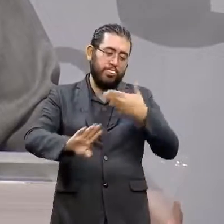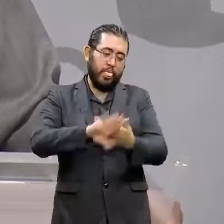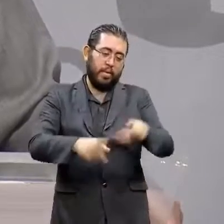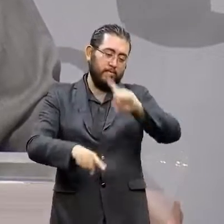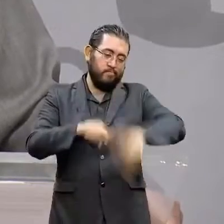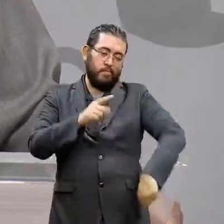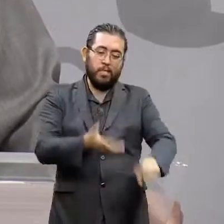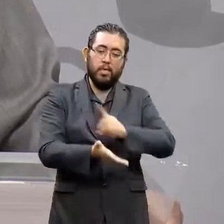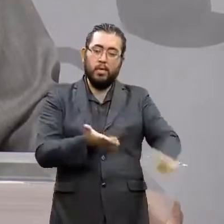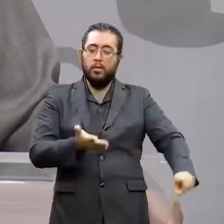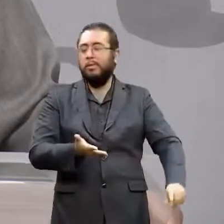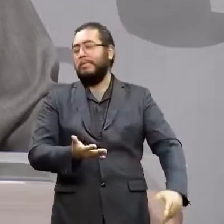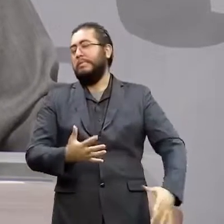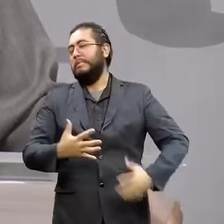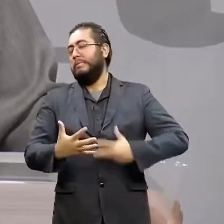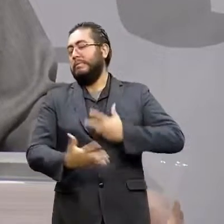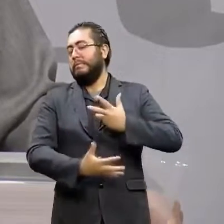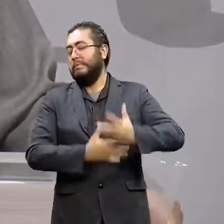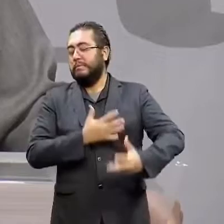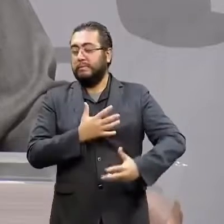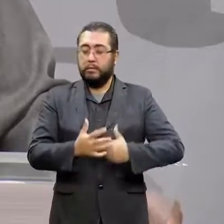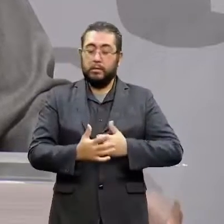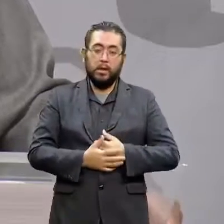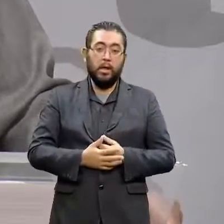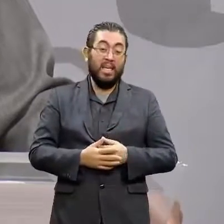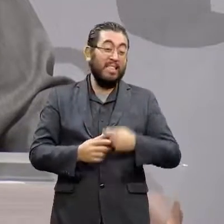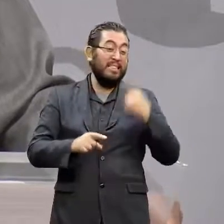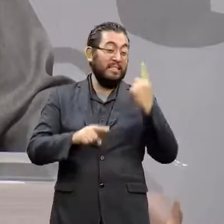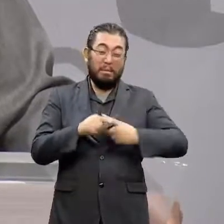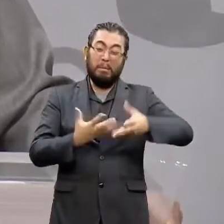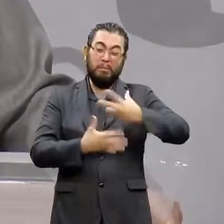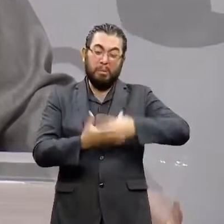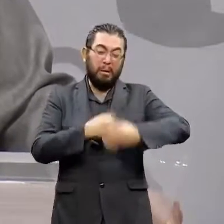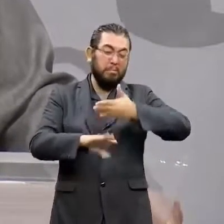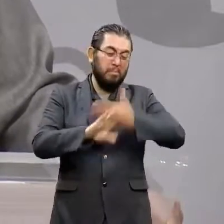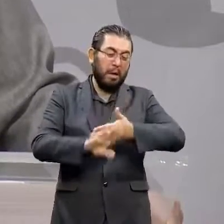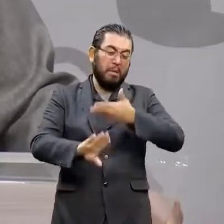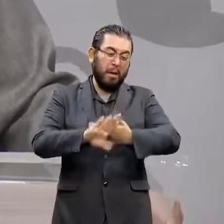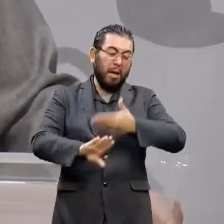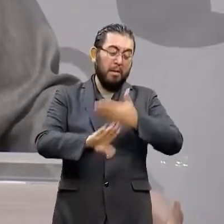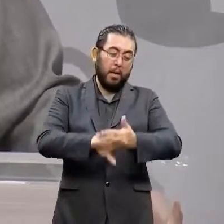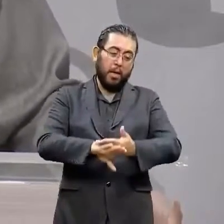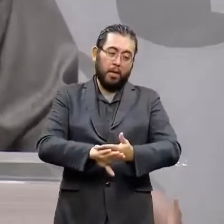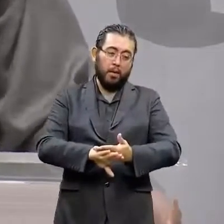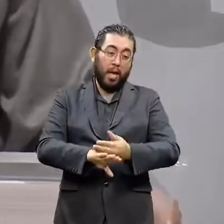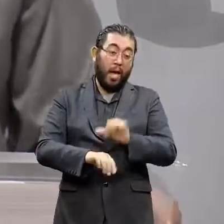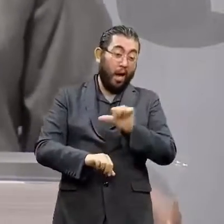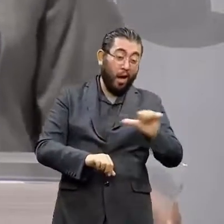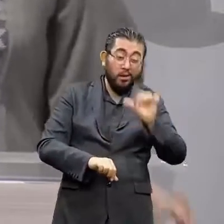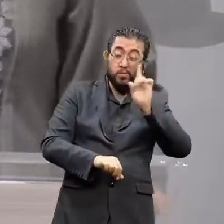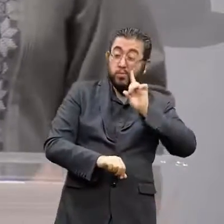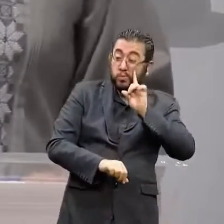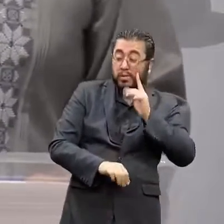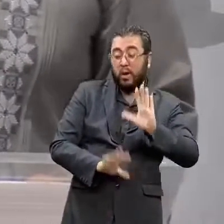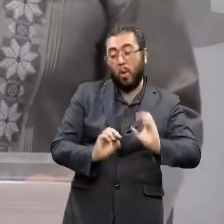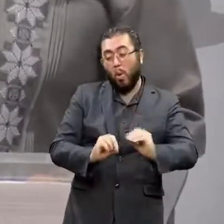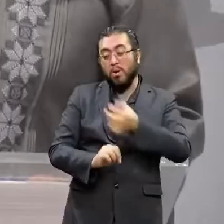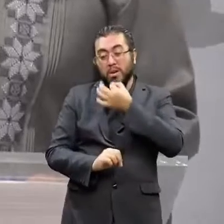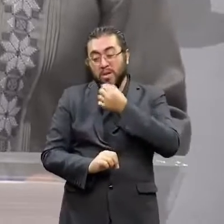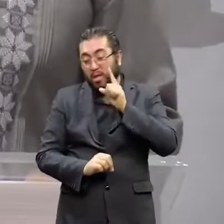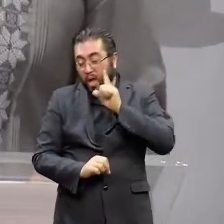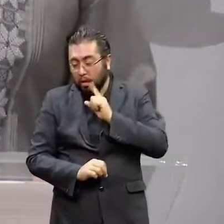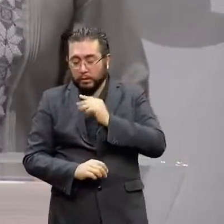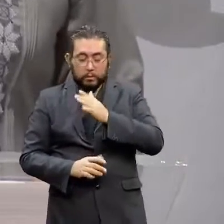país son las distintas violencias que se cometen contra las mujeres y las niñas y no podemos